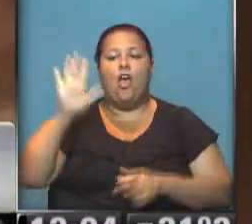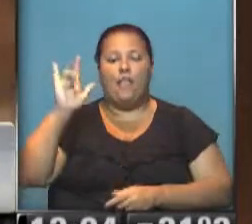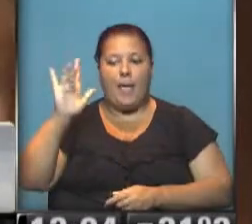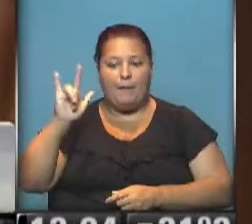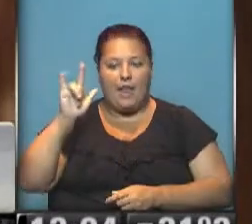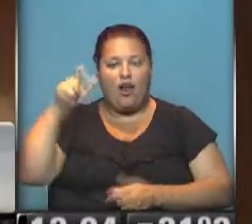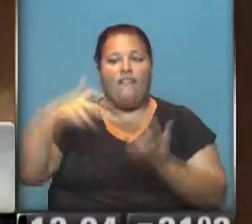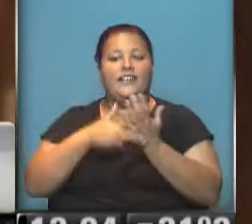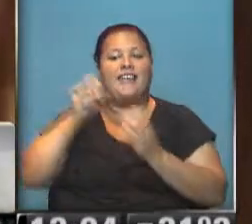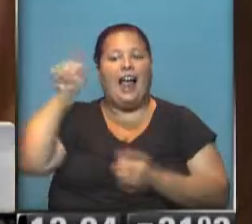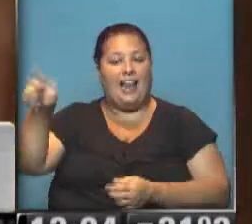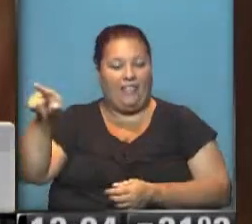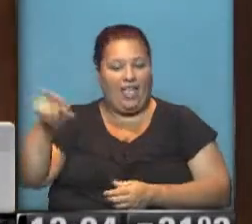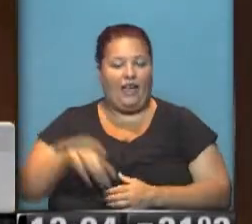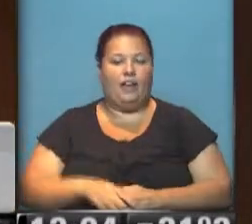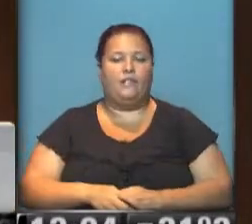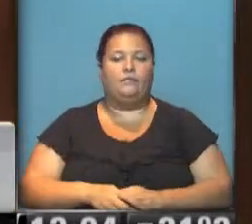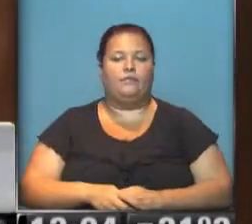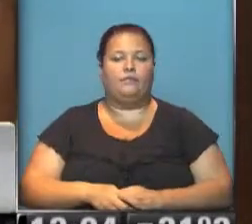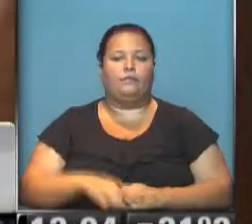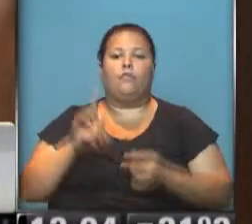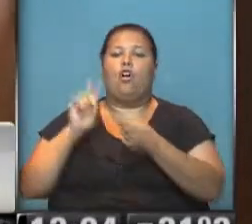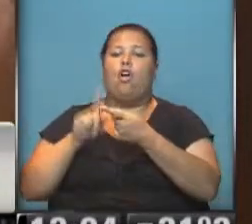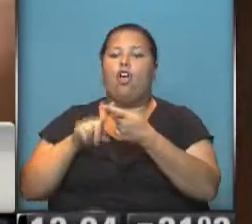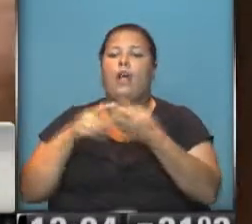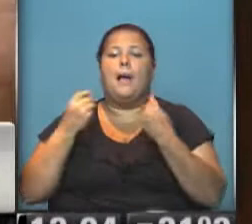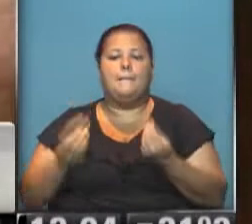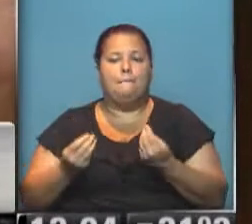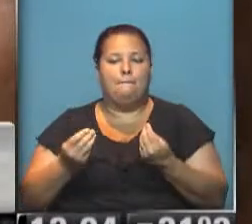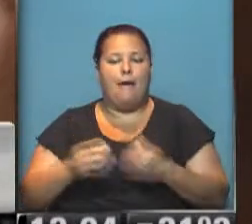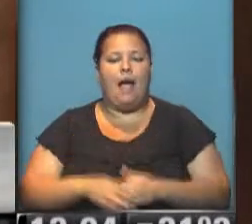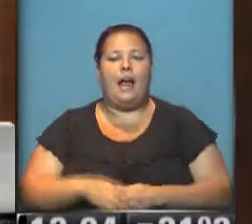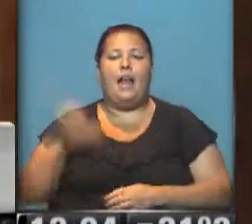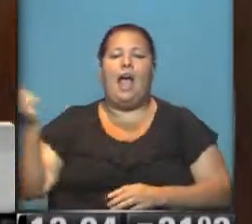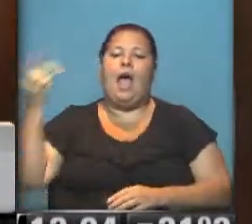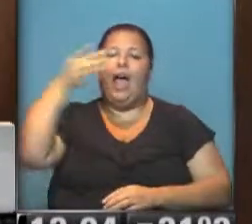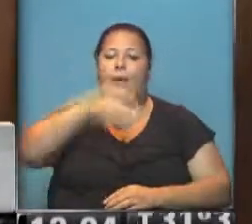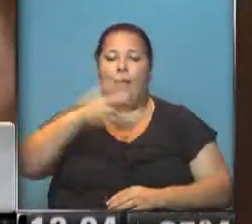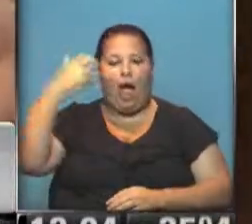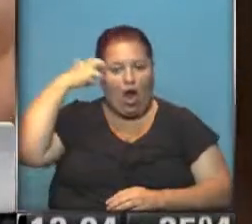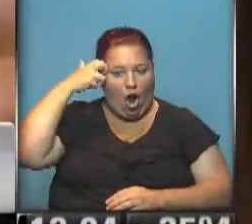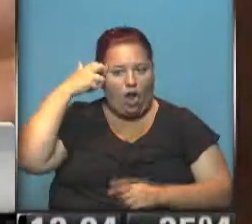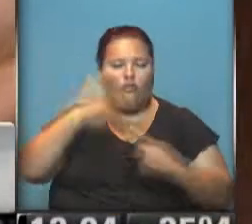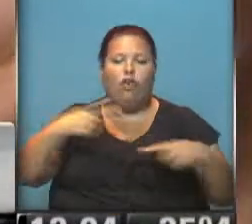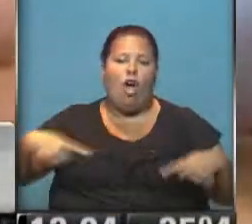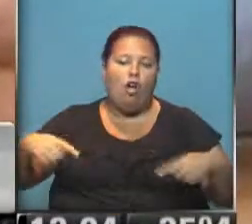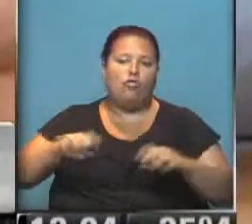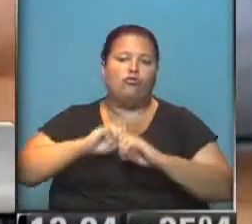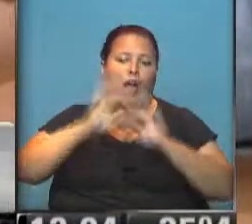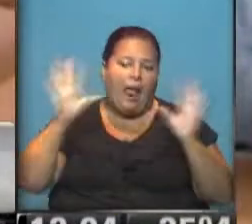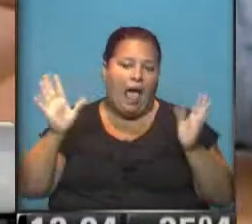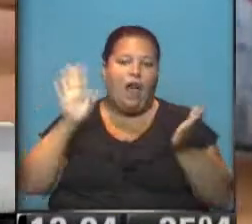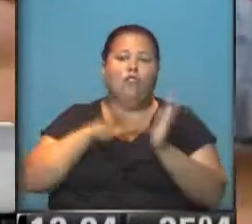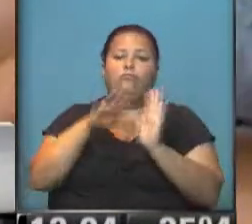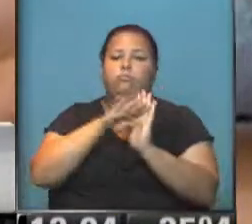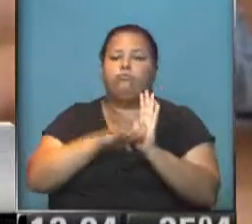en su fiscalía, los contactos para su venida al Congreso y todos los detalles de